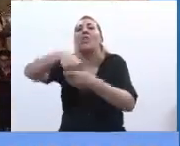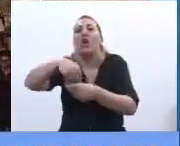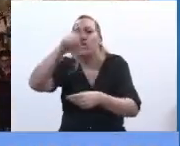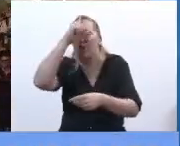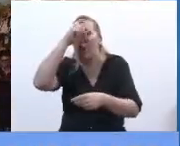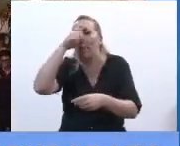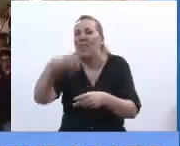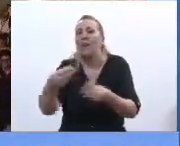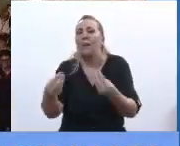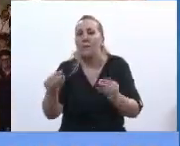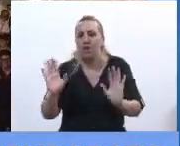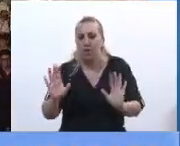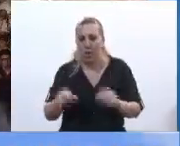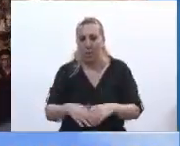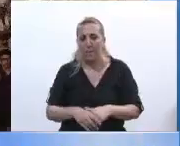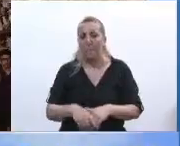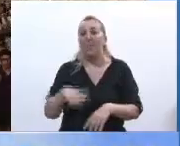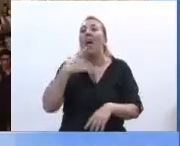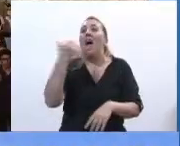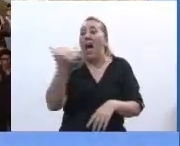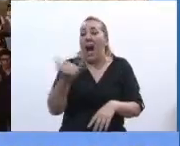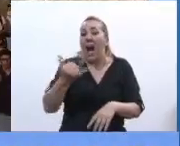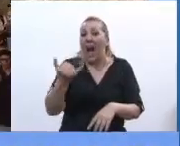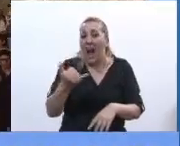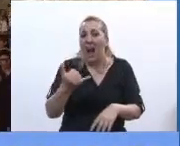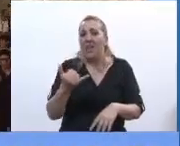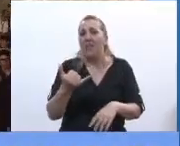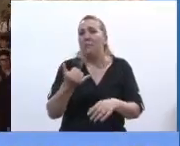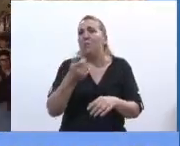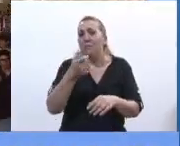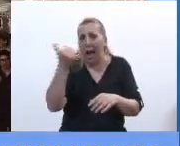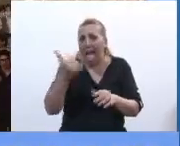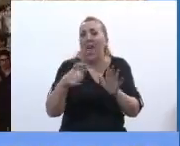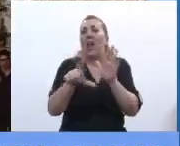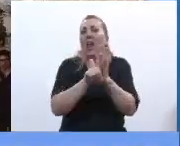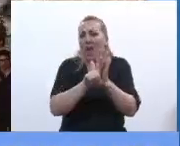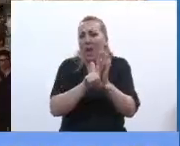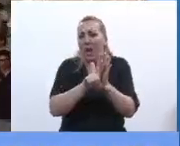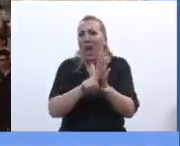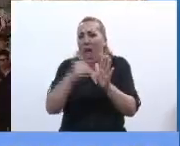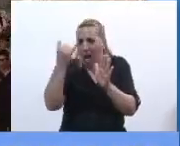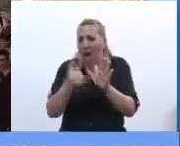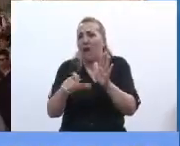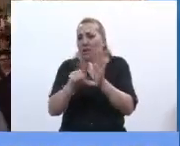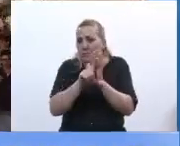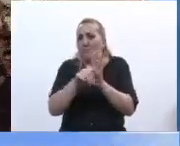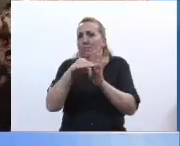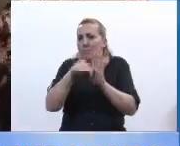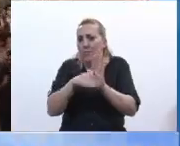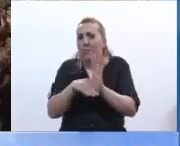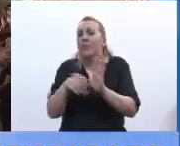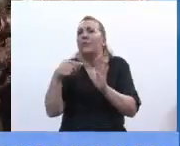salud primero que a pesar de tener una ley y tener una alimentación acorde no hay